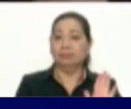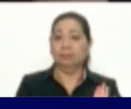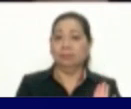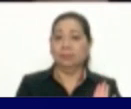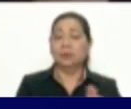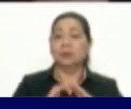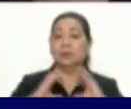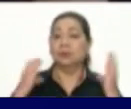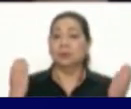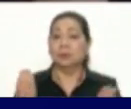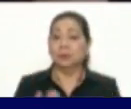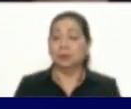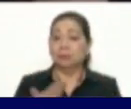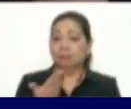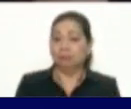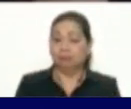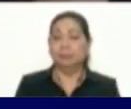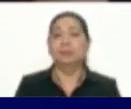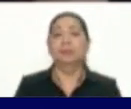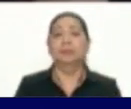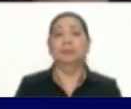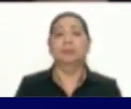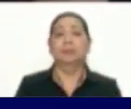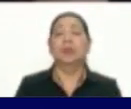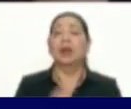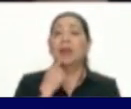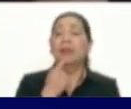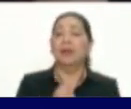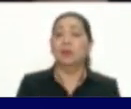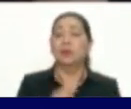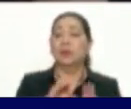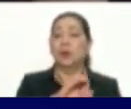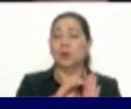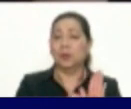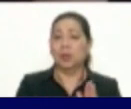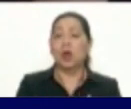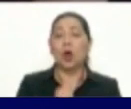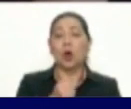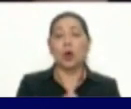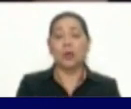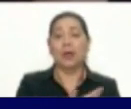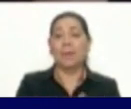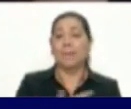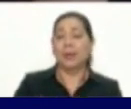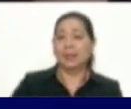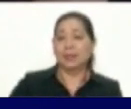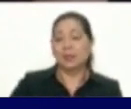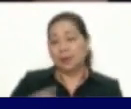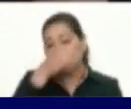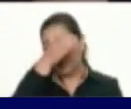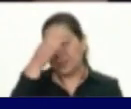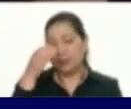presentamos ante el Congreso de la República la denuncia constitucional contra el presidente